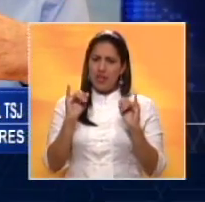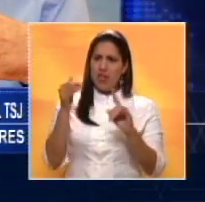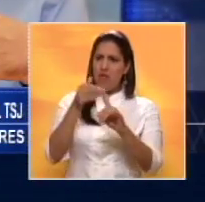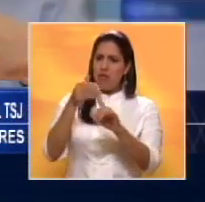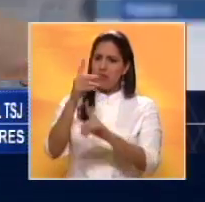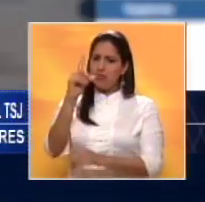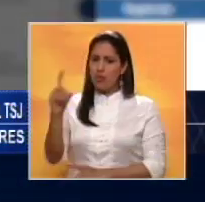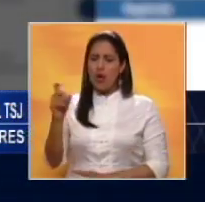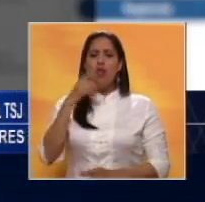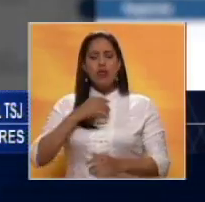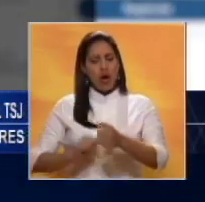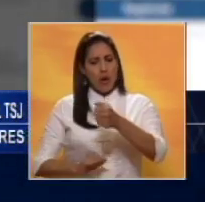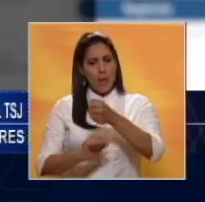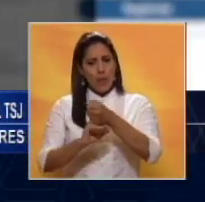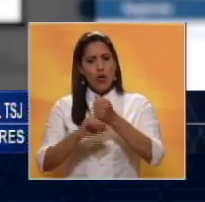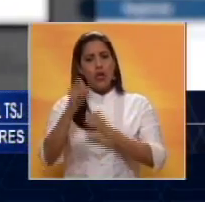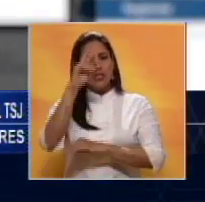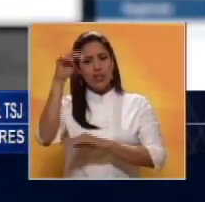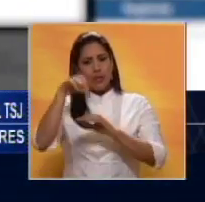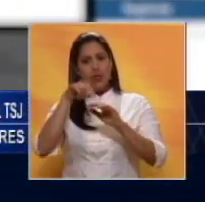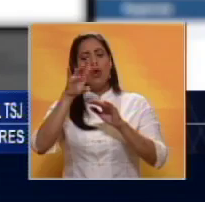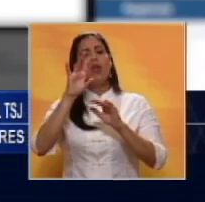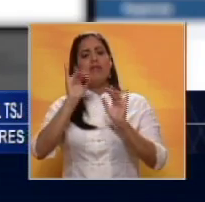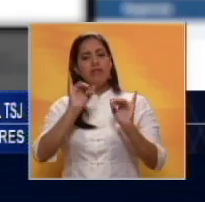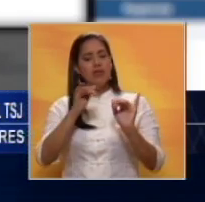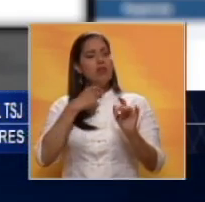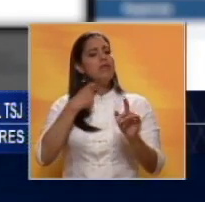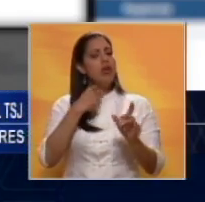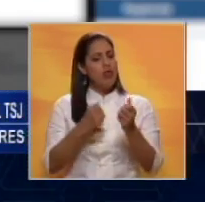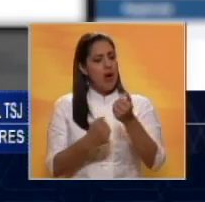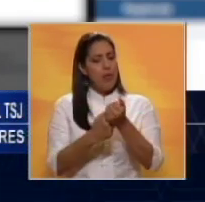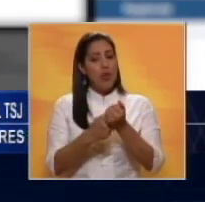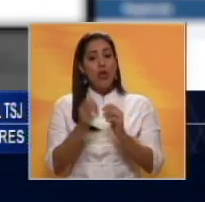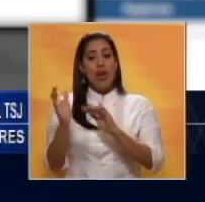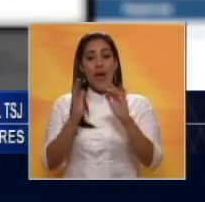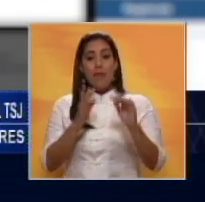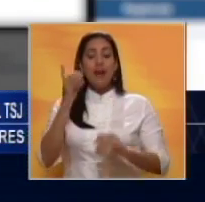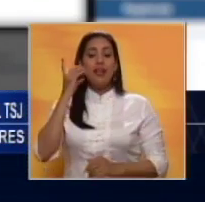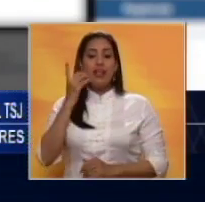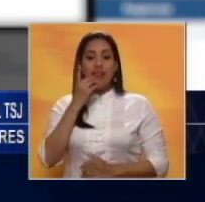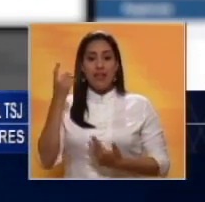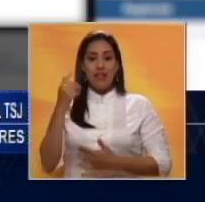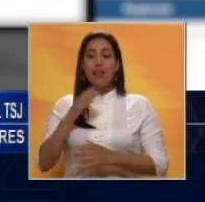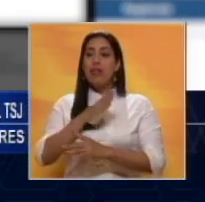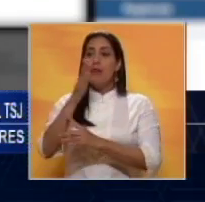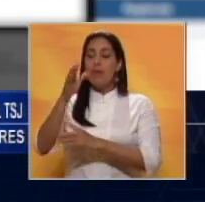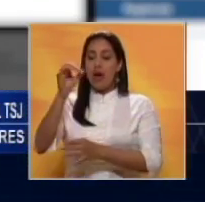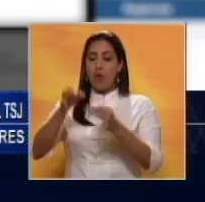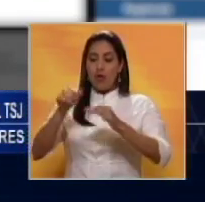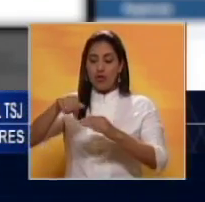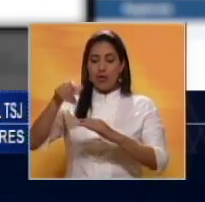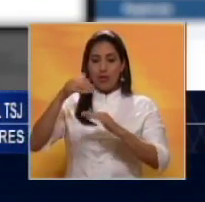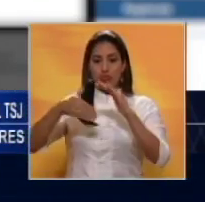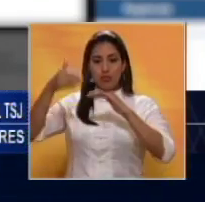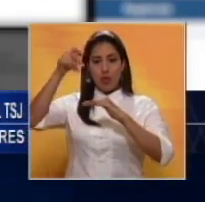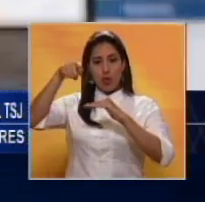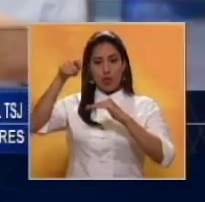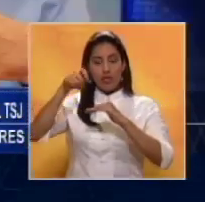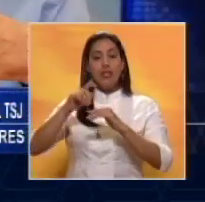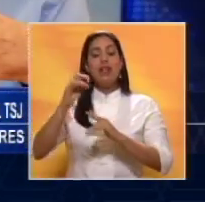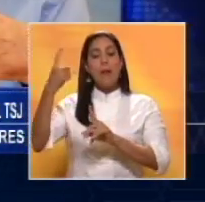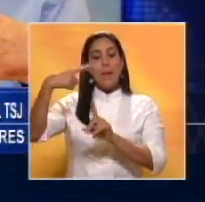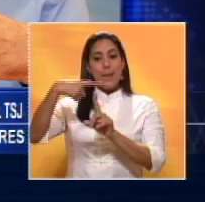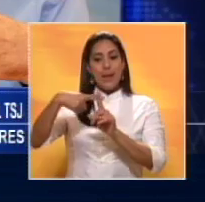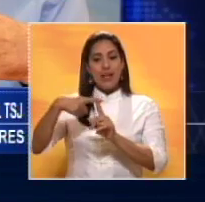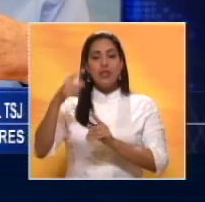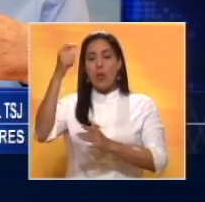y manifestó su respaldo a la Asamblea Nacional. Por su parte, Smolansky fue citado a acudir este miércoles a la sede del TCJ y